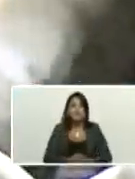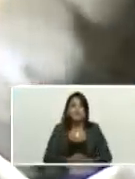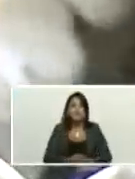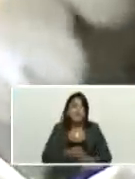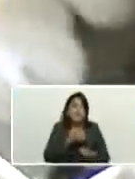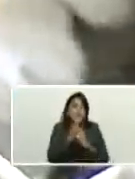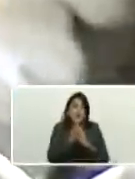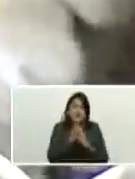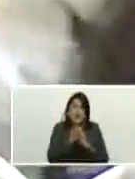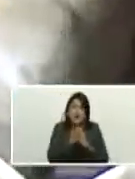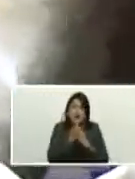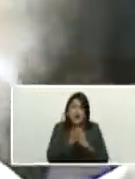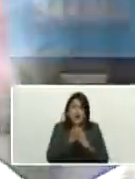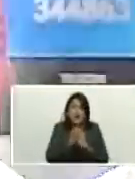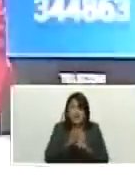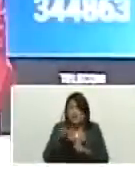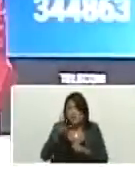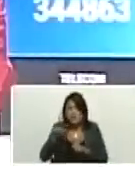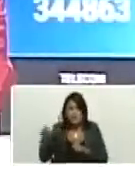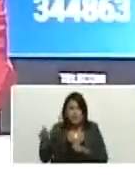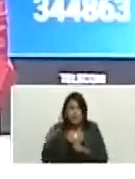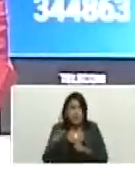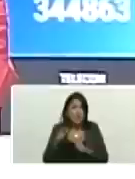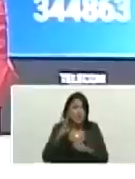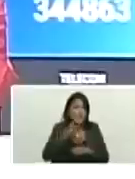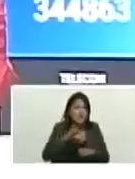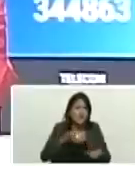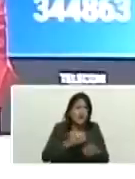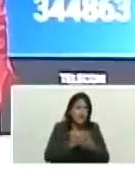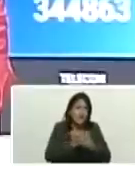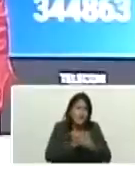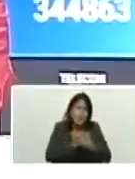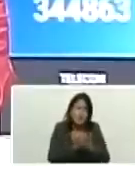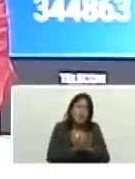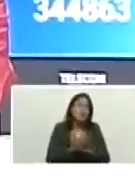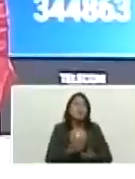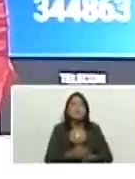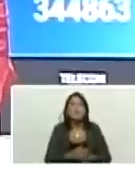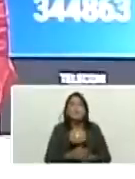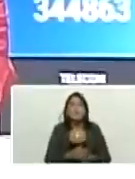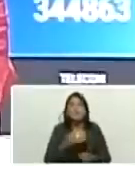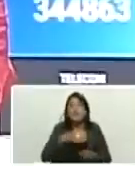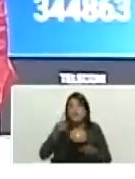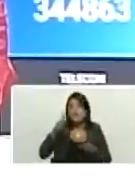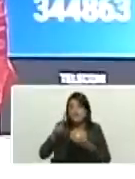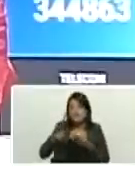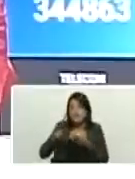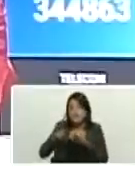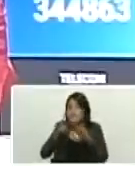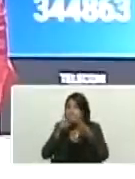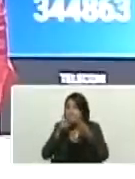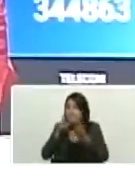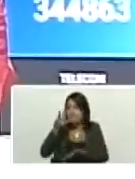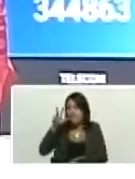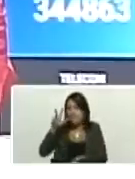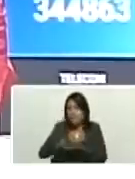trabajo voluntario de la Unión Cívico-Militar. Y a la vez estoy autorizando la entrega de